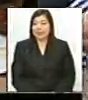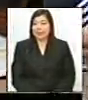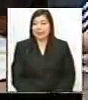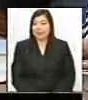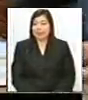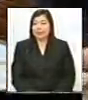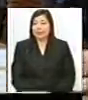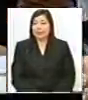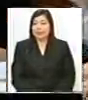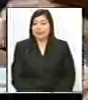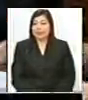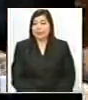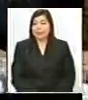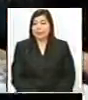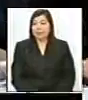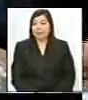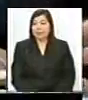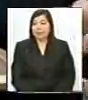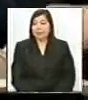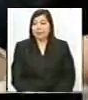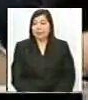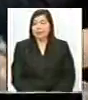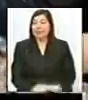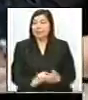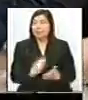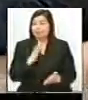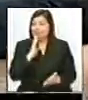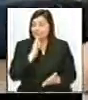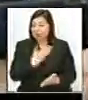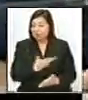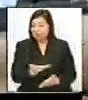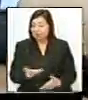Gracias, presidente. Y saludando por su intermedio